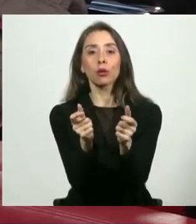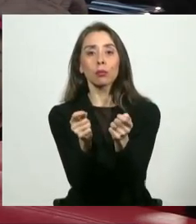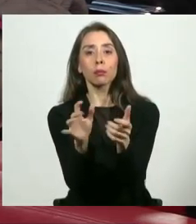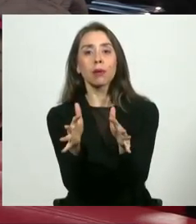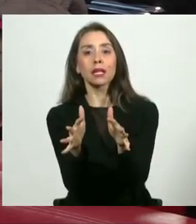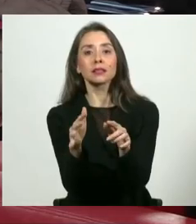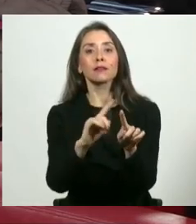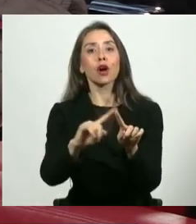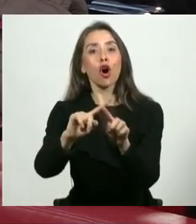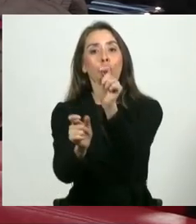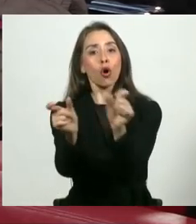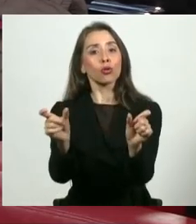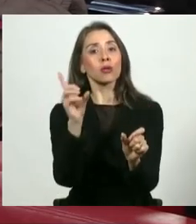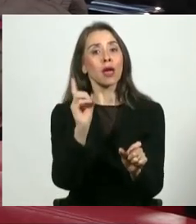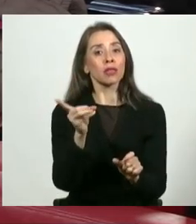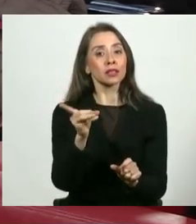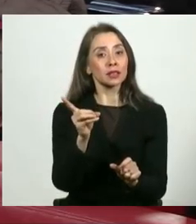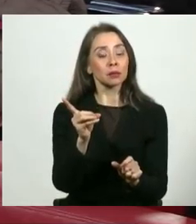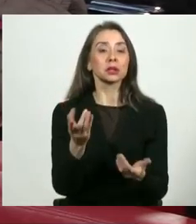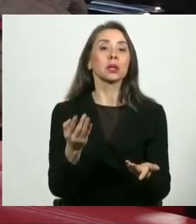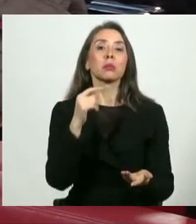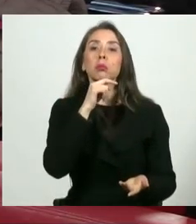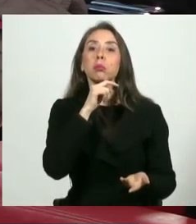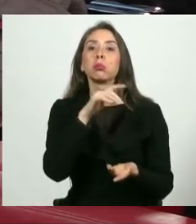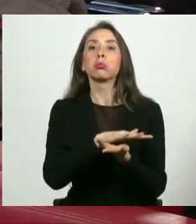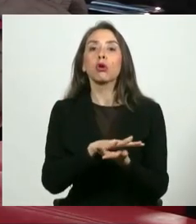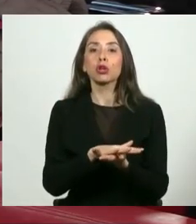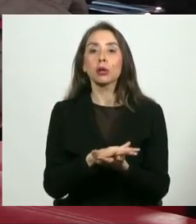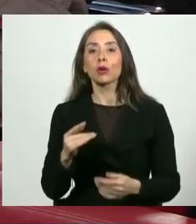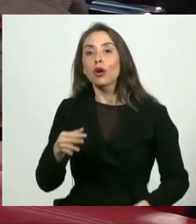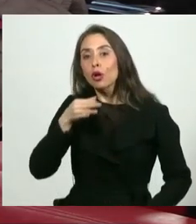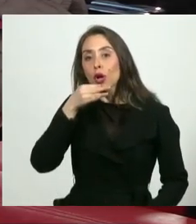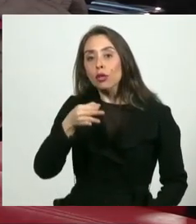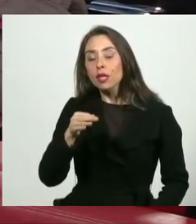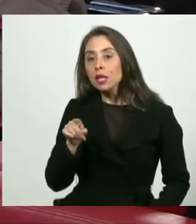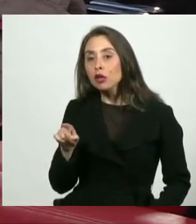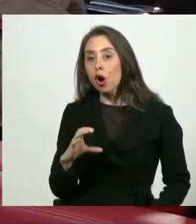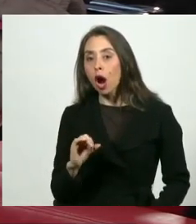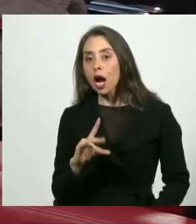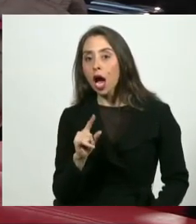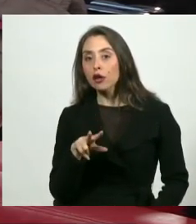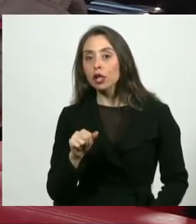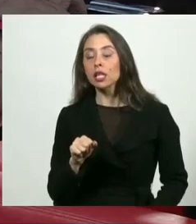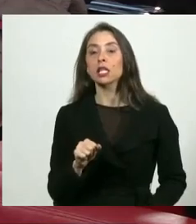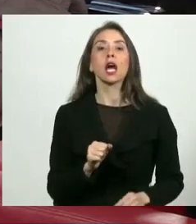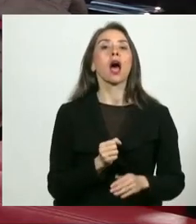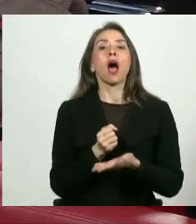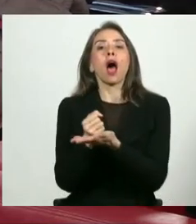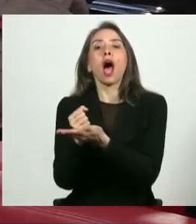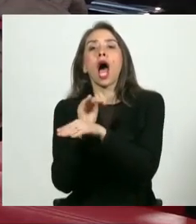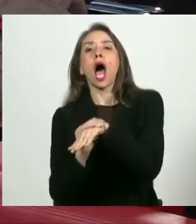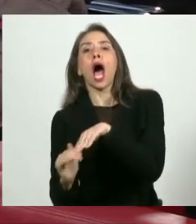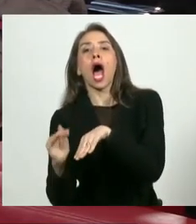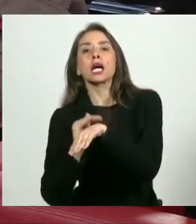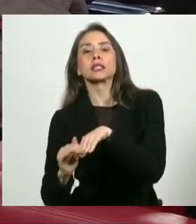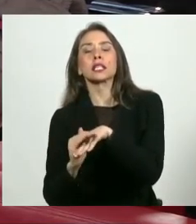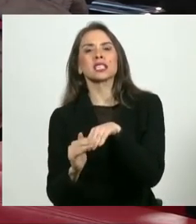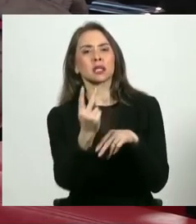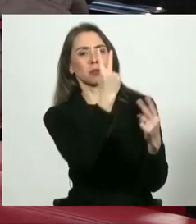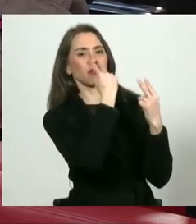a las de otras discapacidades. Como por ejemplo, lo mencionaba Carolina, el asistencialismo con el cual se nos